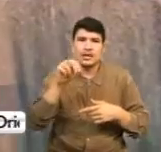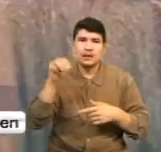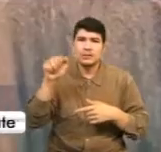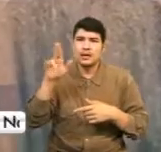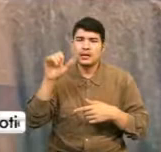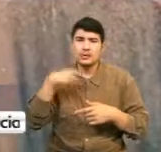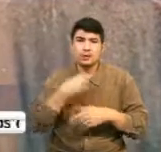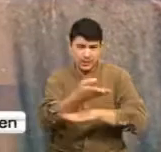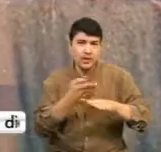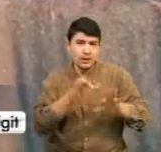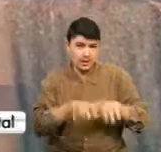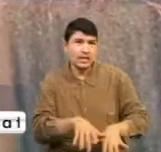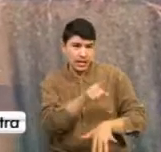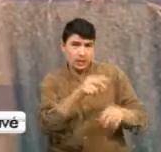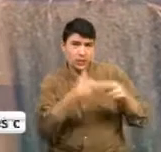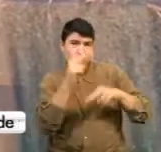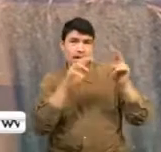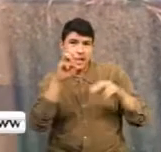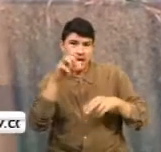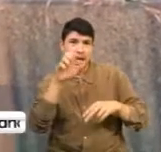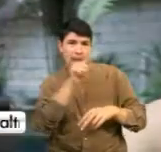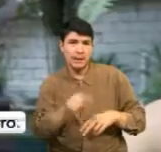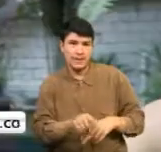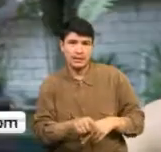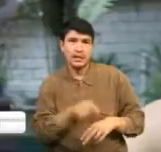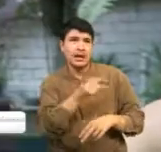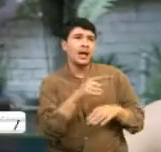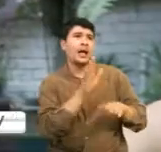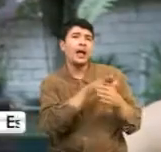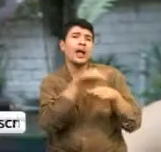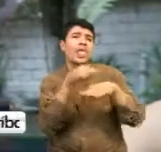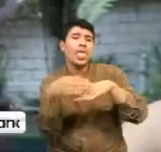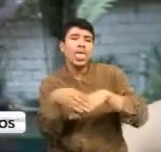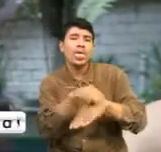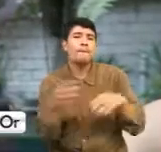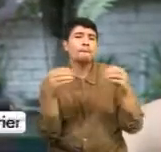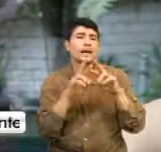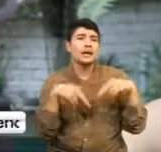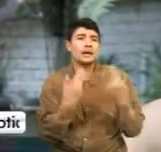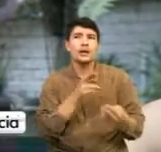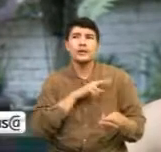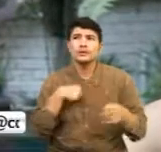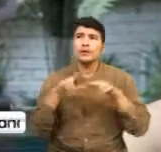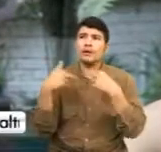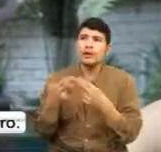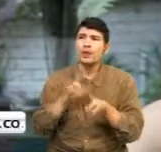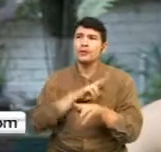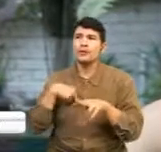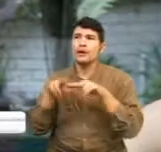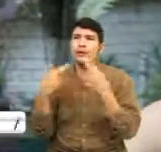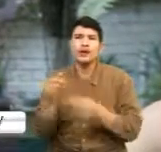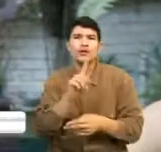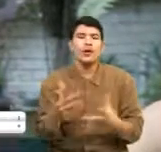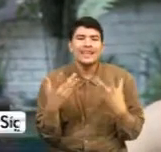de la Secretaría de Infraestructura y a EMPAS que ya no es como en el contico de paños de agua tibia, que más reuniones, que nos reunamos. No, lo que queremos